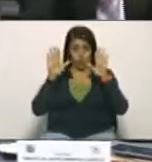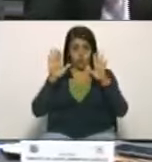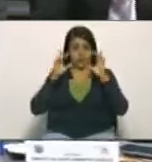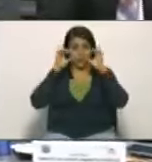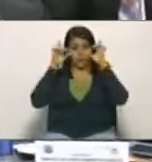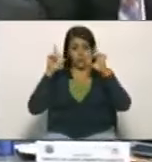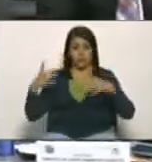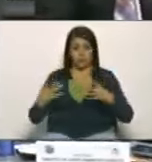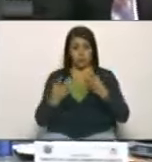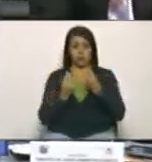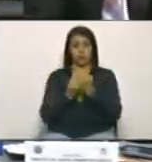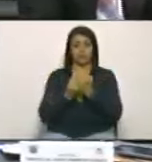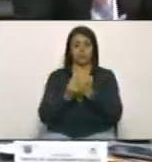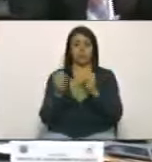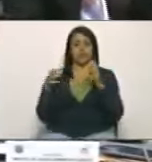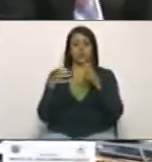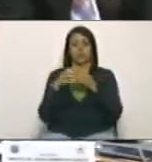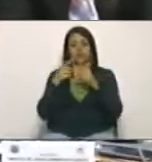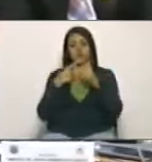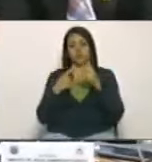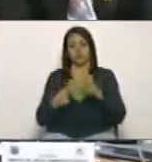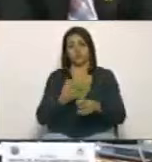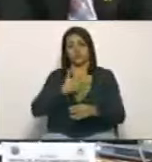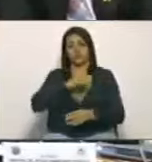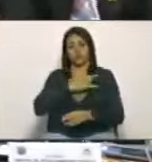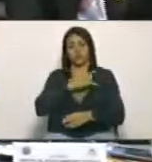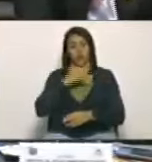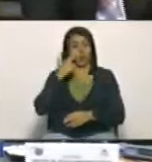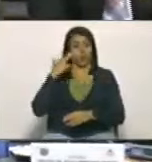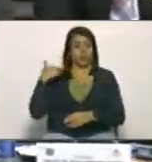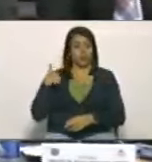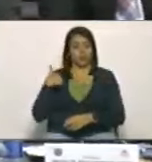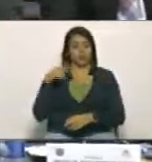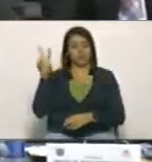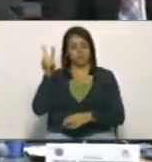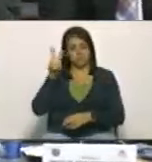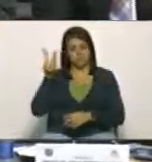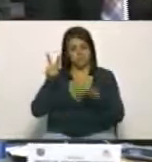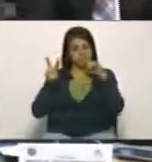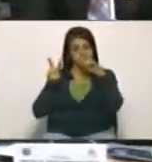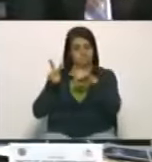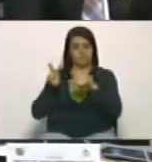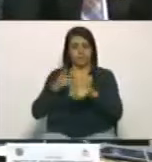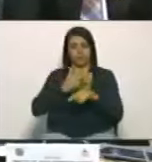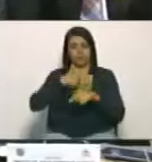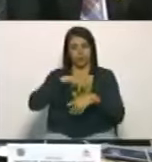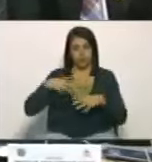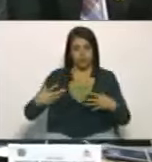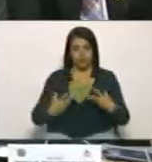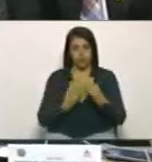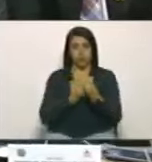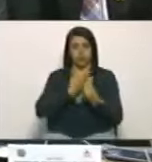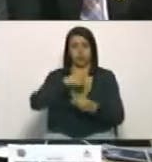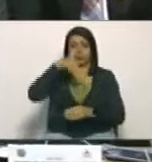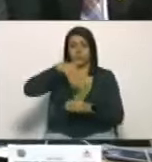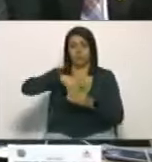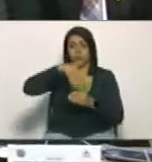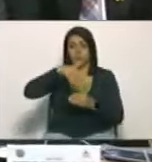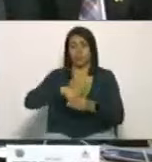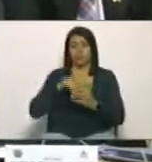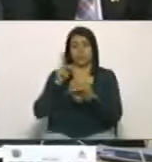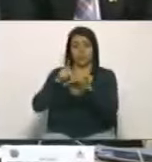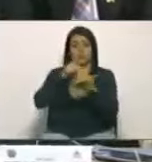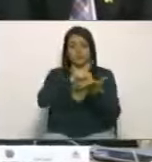gusta acompañar, estos son el tipo de cosas en las que nos sentimos orgullosamente venezolanos y en las que acompañamos con nuestro voto y con